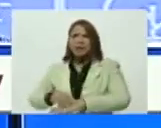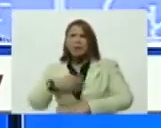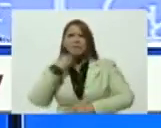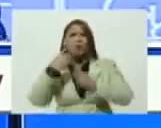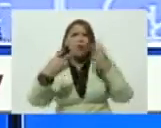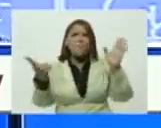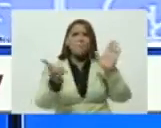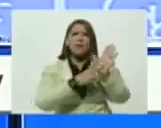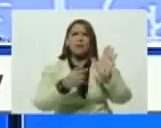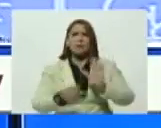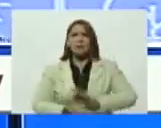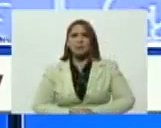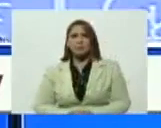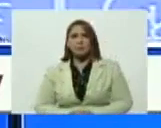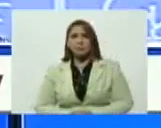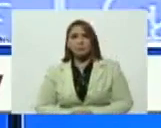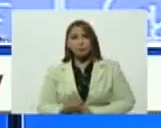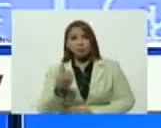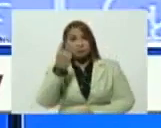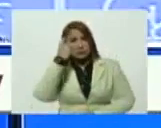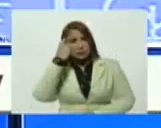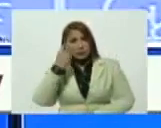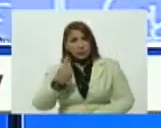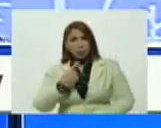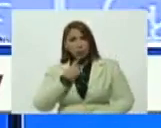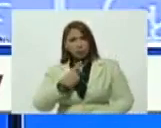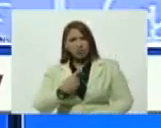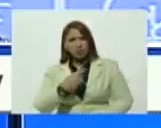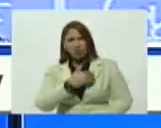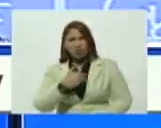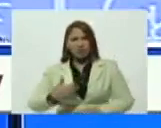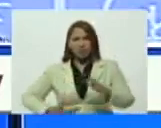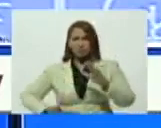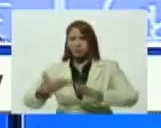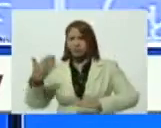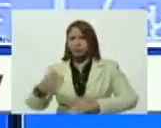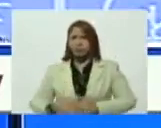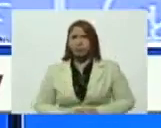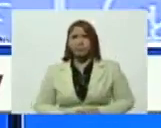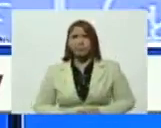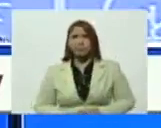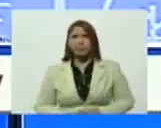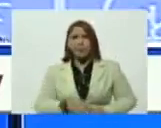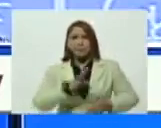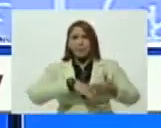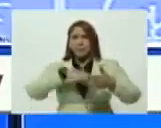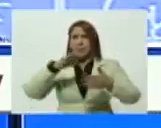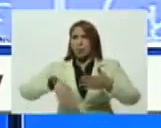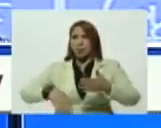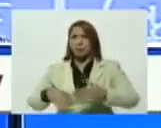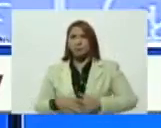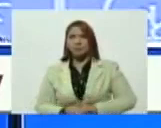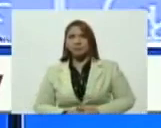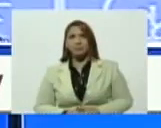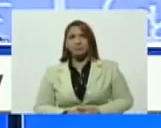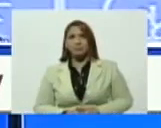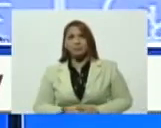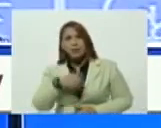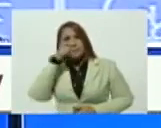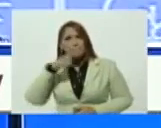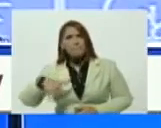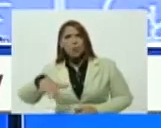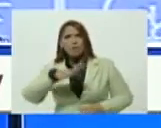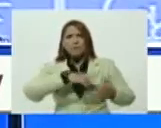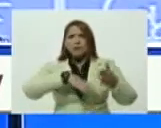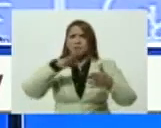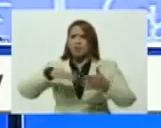verdad. Un día nos dijo que se quería ir a Barcelona. Se fue a Barcelona. El pueblo de